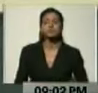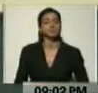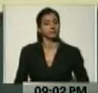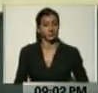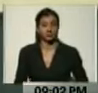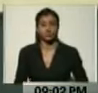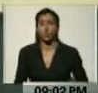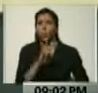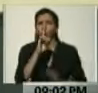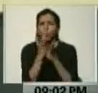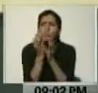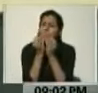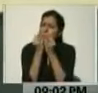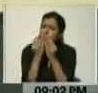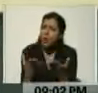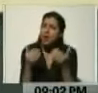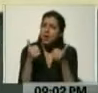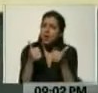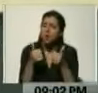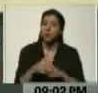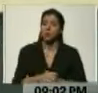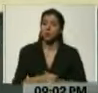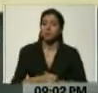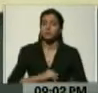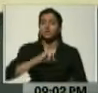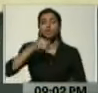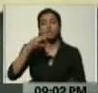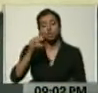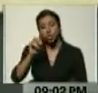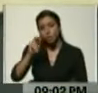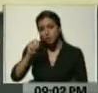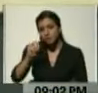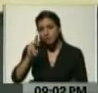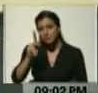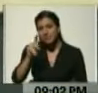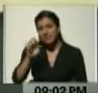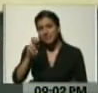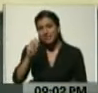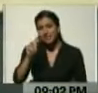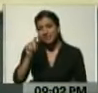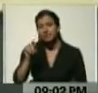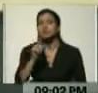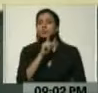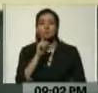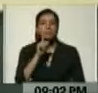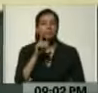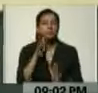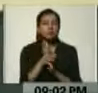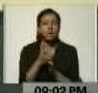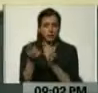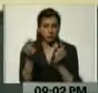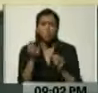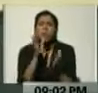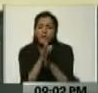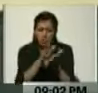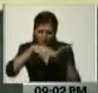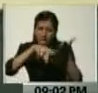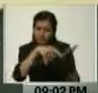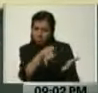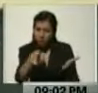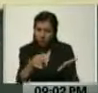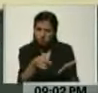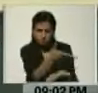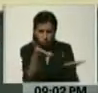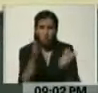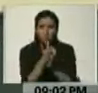Hay un libro muy bueno de John Kenneth Galbraith, La Economía, léanselo, deberíamos editarlo,